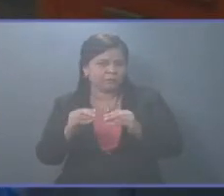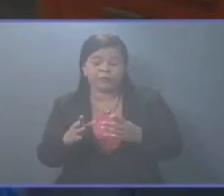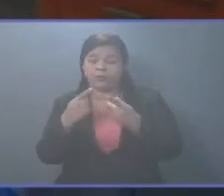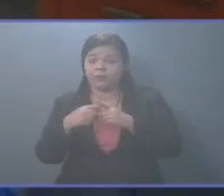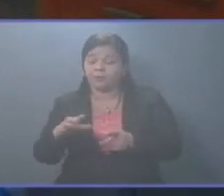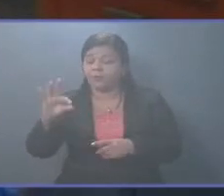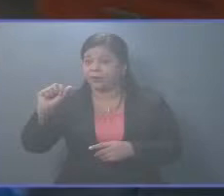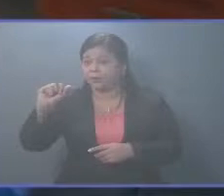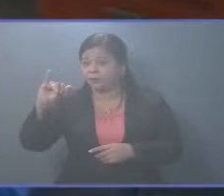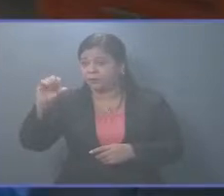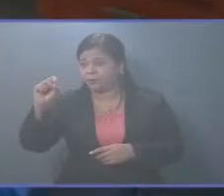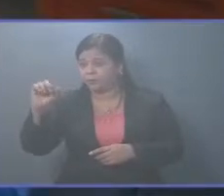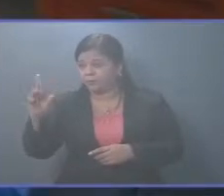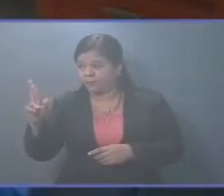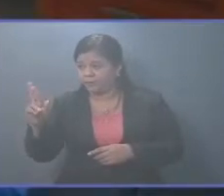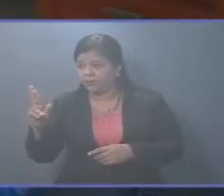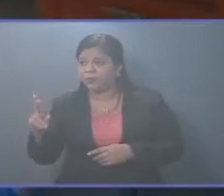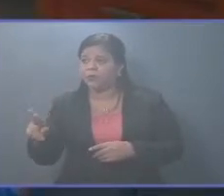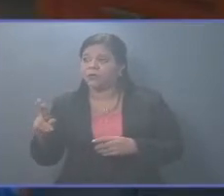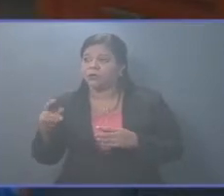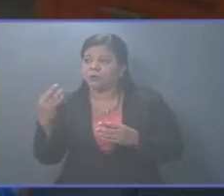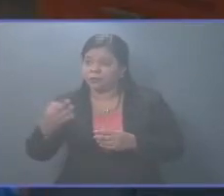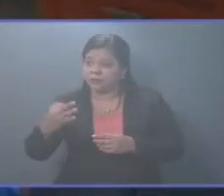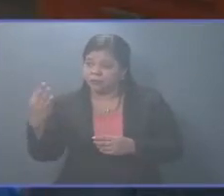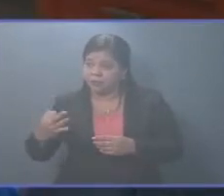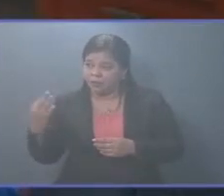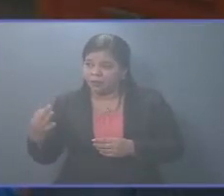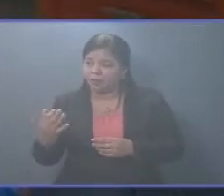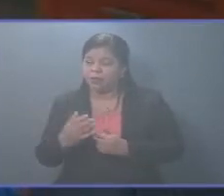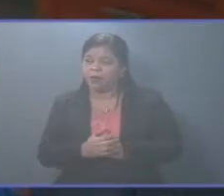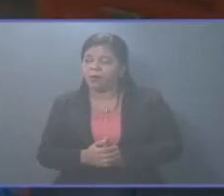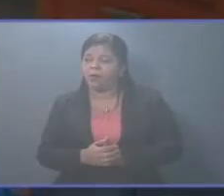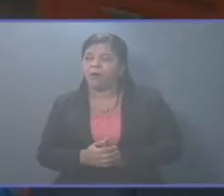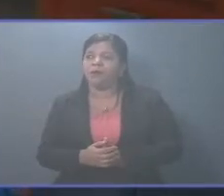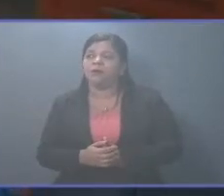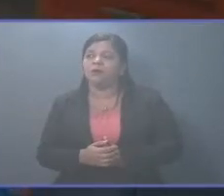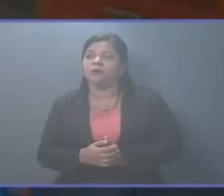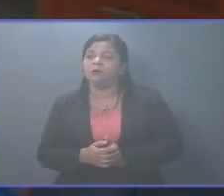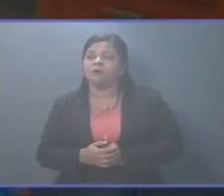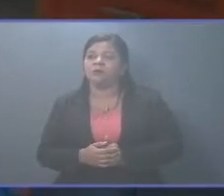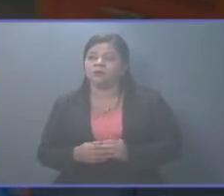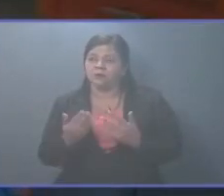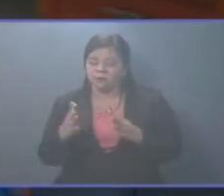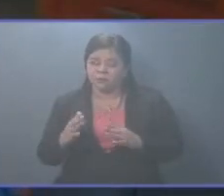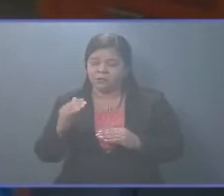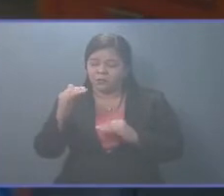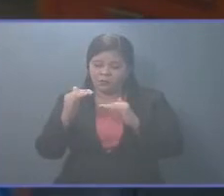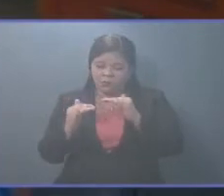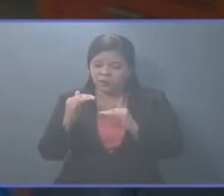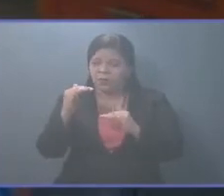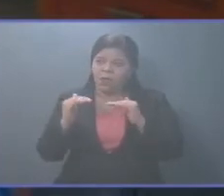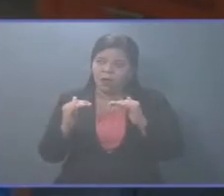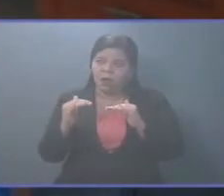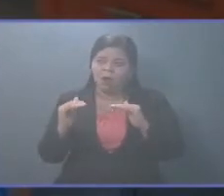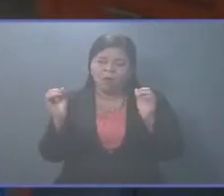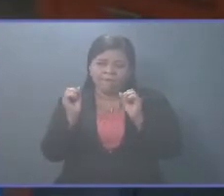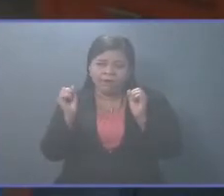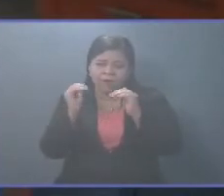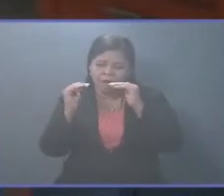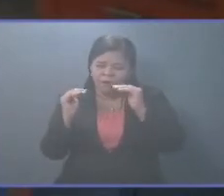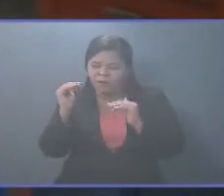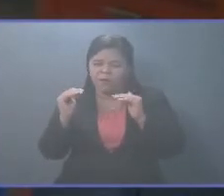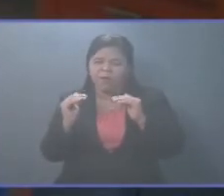la de Pfizer, aparte que requiere la temperatura de congelación, vea, en